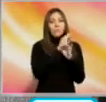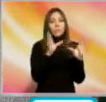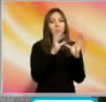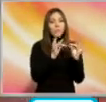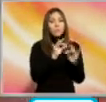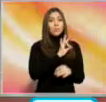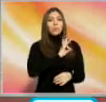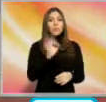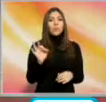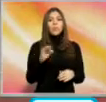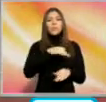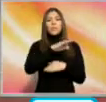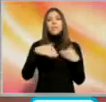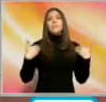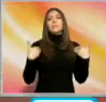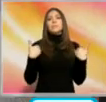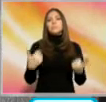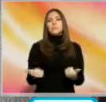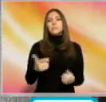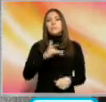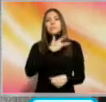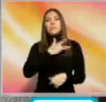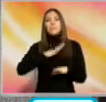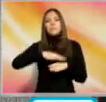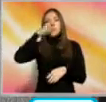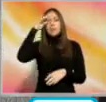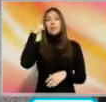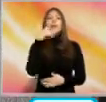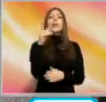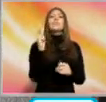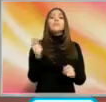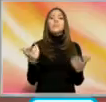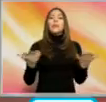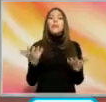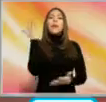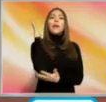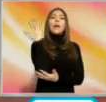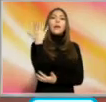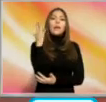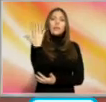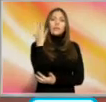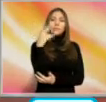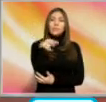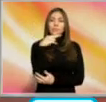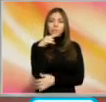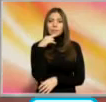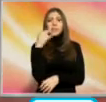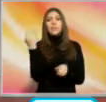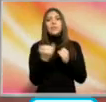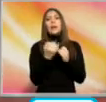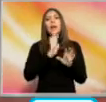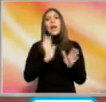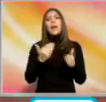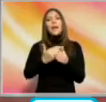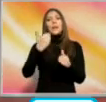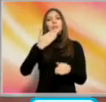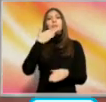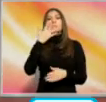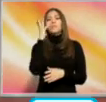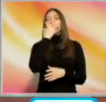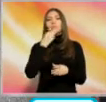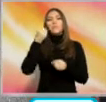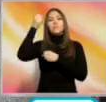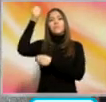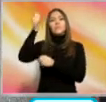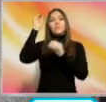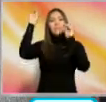nos permite ser un poco más conscientes, tanto con nuestros árboles, que ya si bien nos dieron una buena decoración ahora, qué